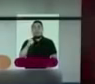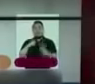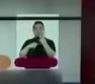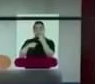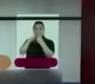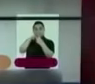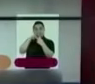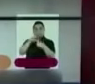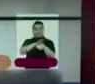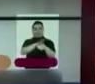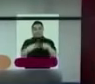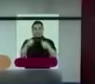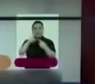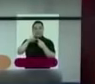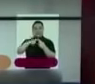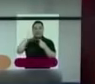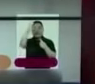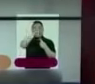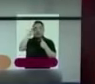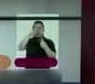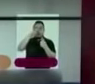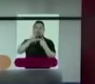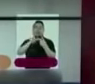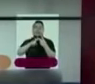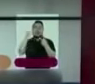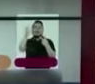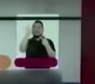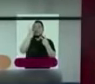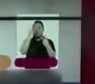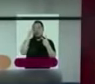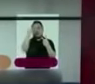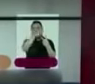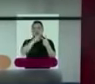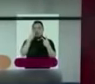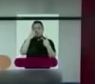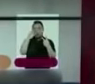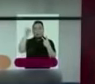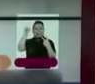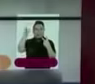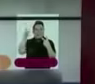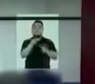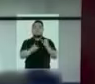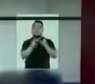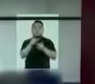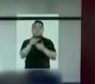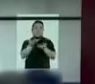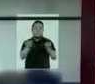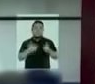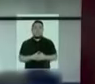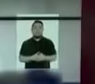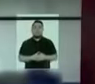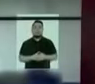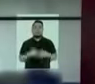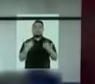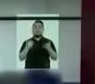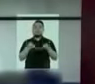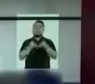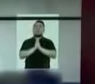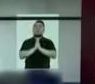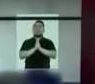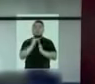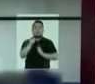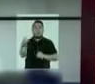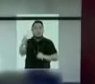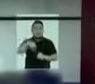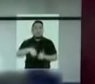tú vas al lugar, a la Almenara, el día tal, vacunas al señor, su primera toma.